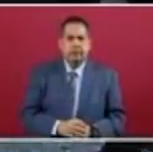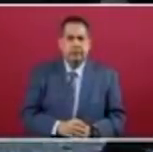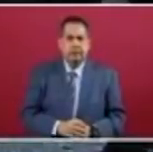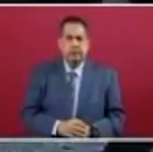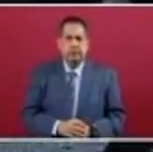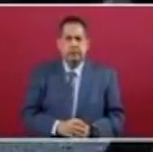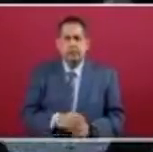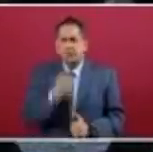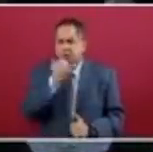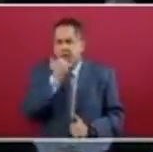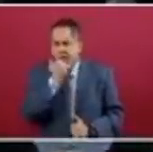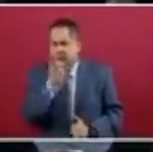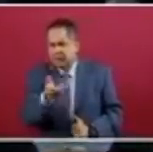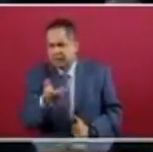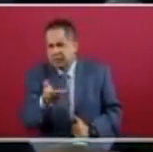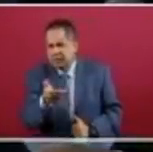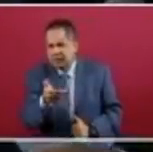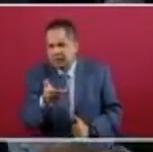¿Cómo?